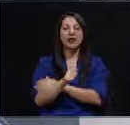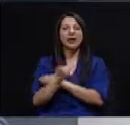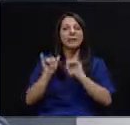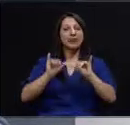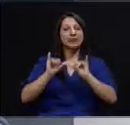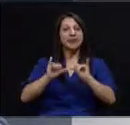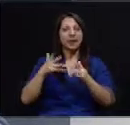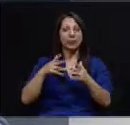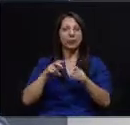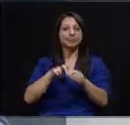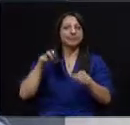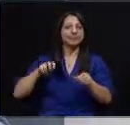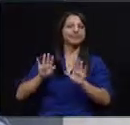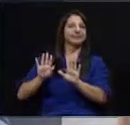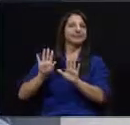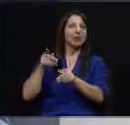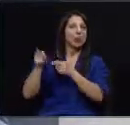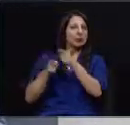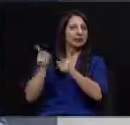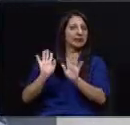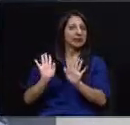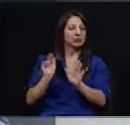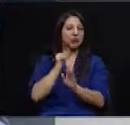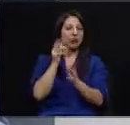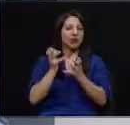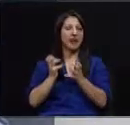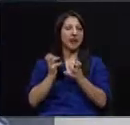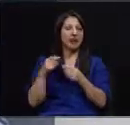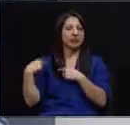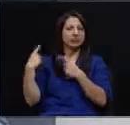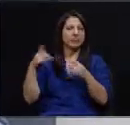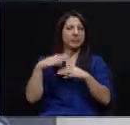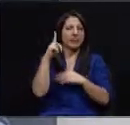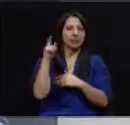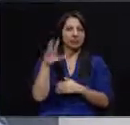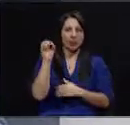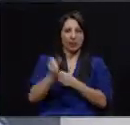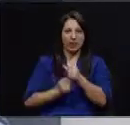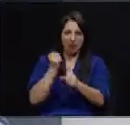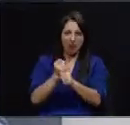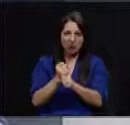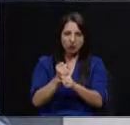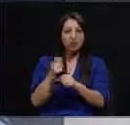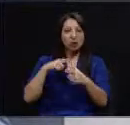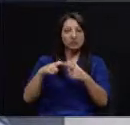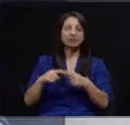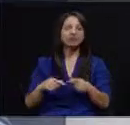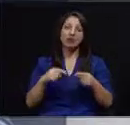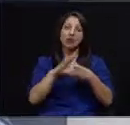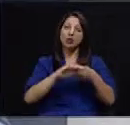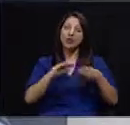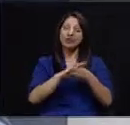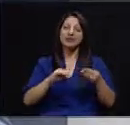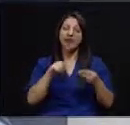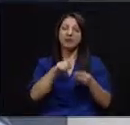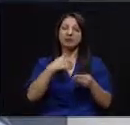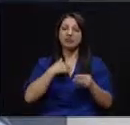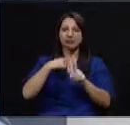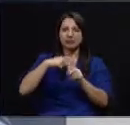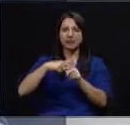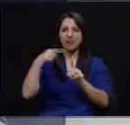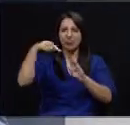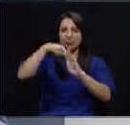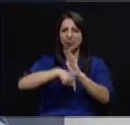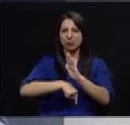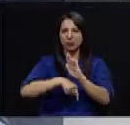mantenido al margen del juzgamiento popular a lo largo de más de 150 años. Así que el documental tiene la virtud